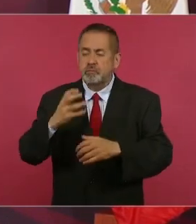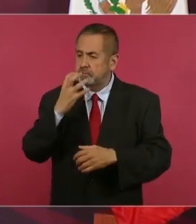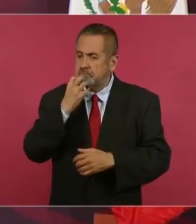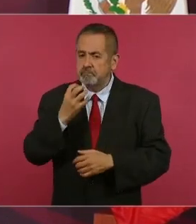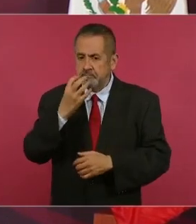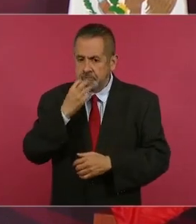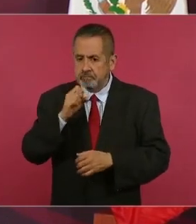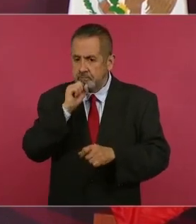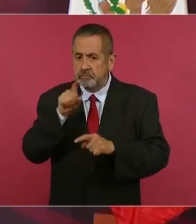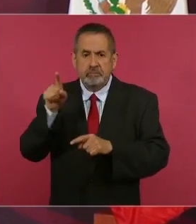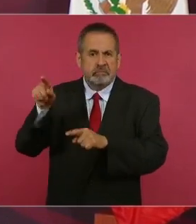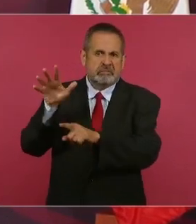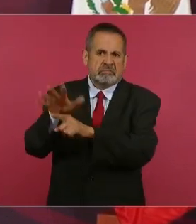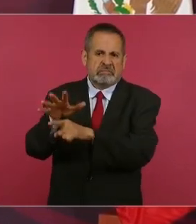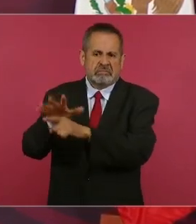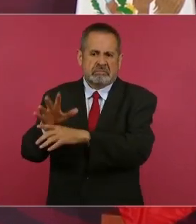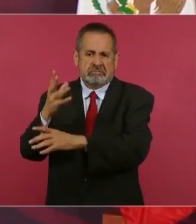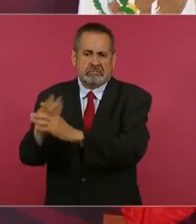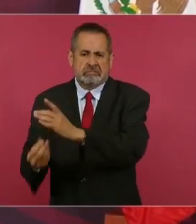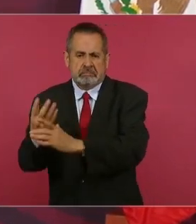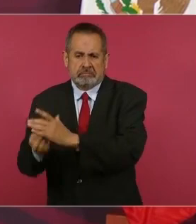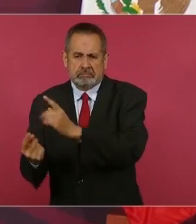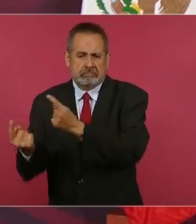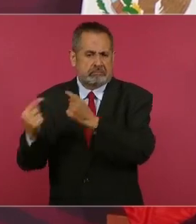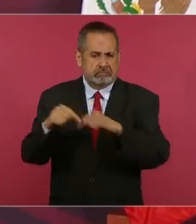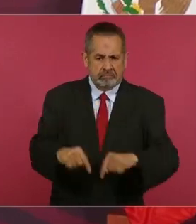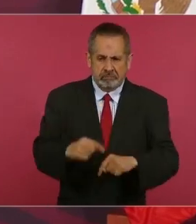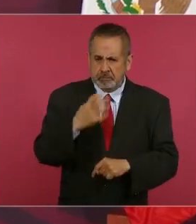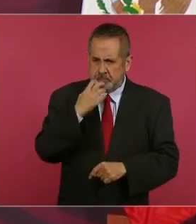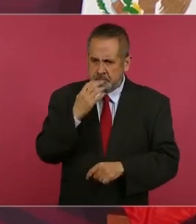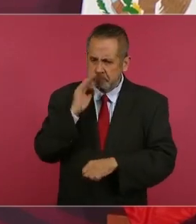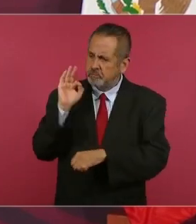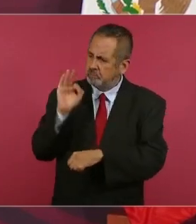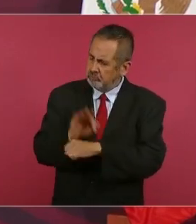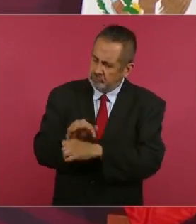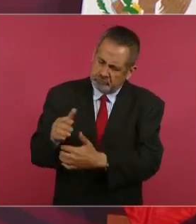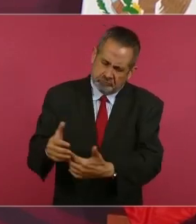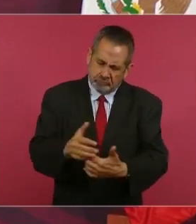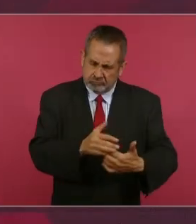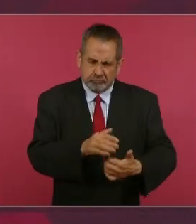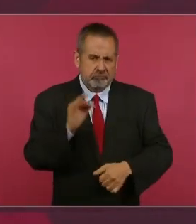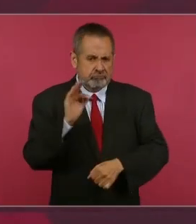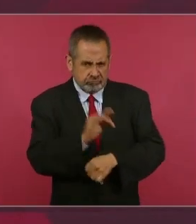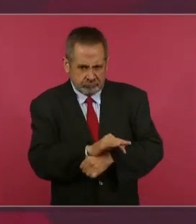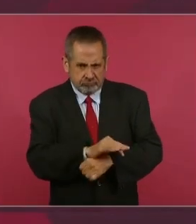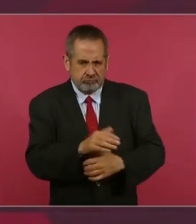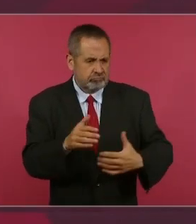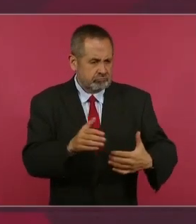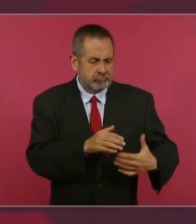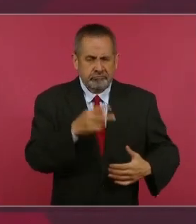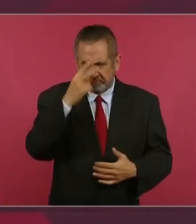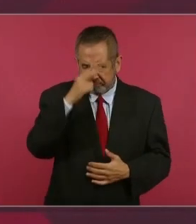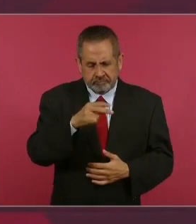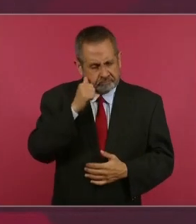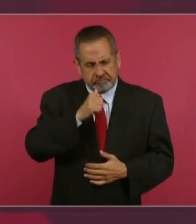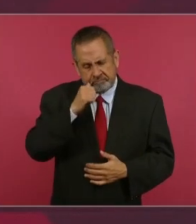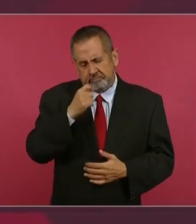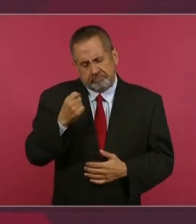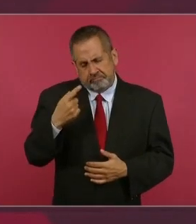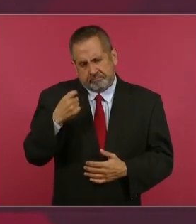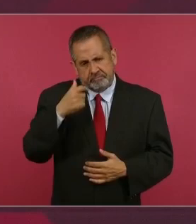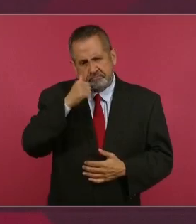judía, perseguidos, y fueron protegidos en México.